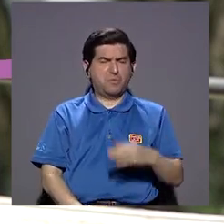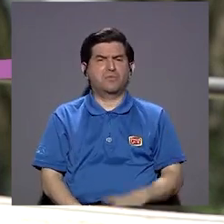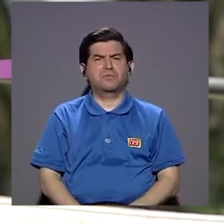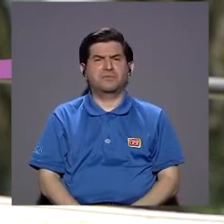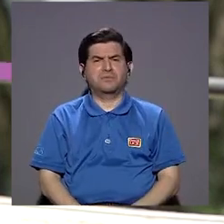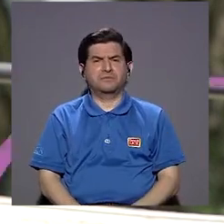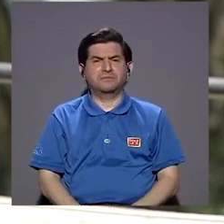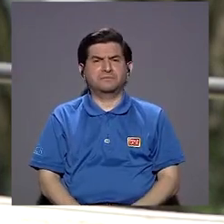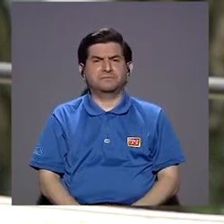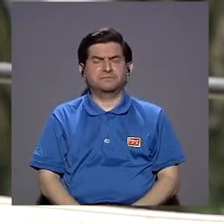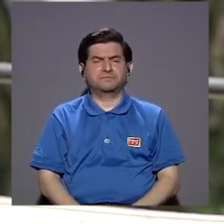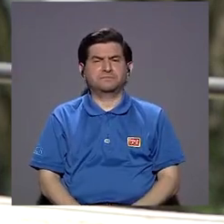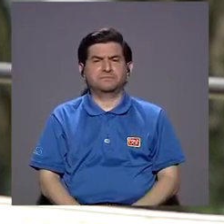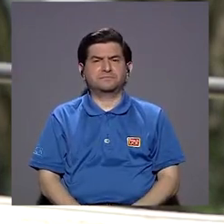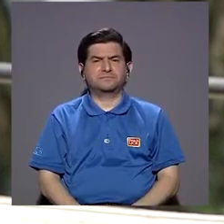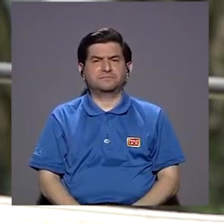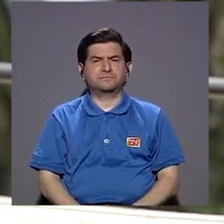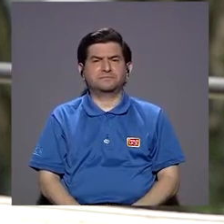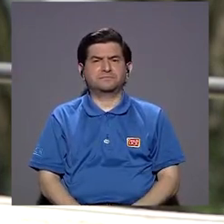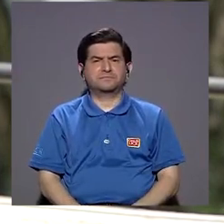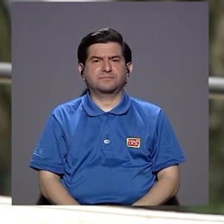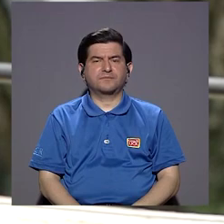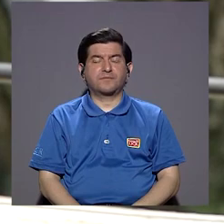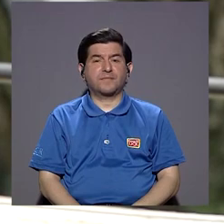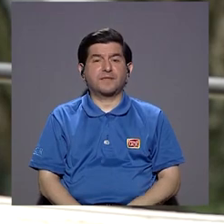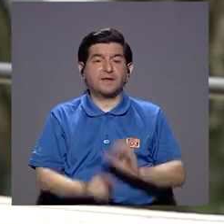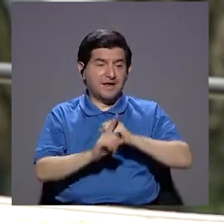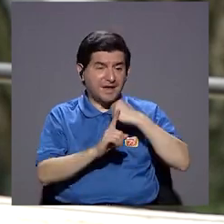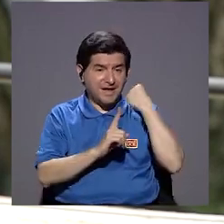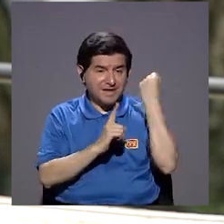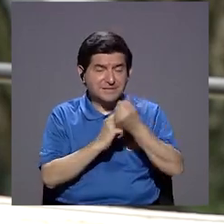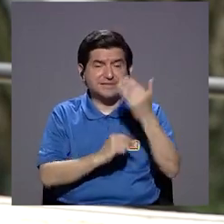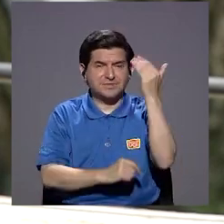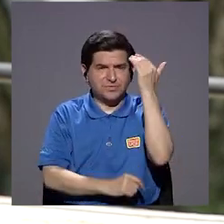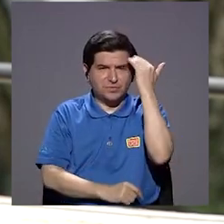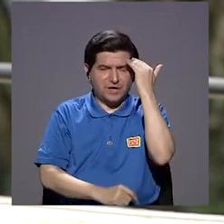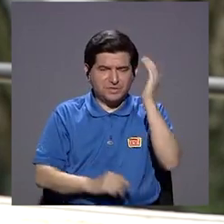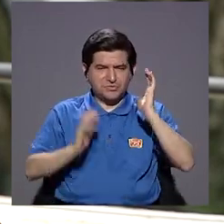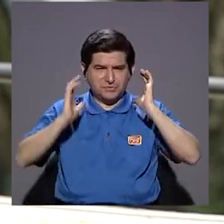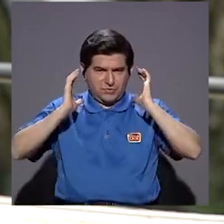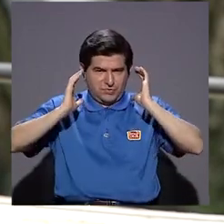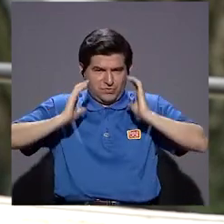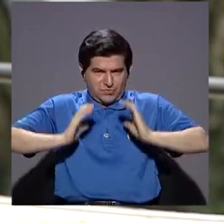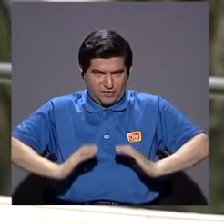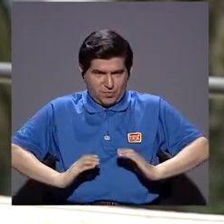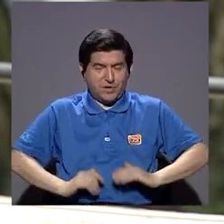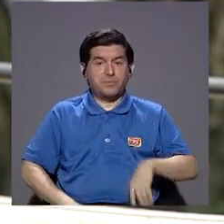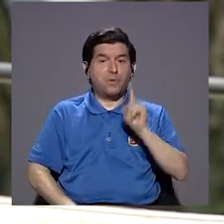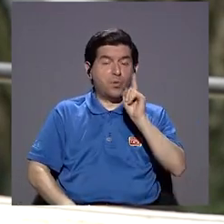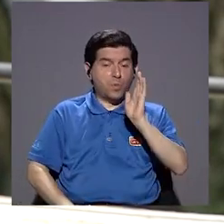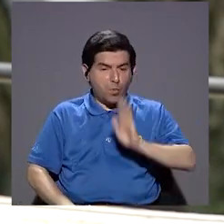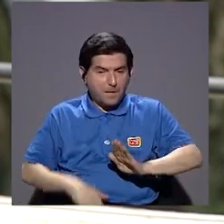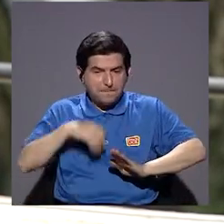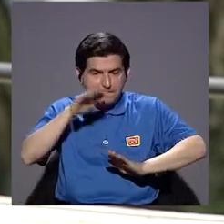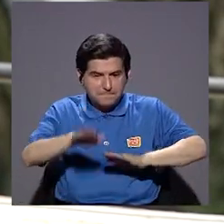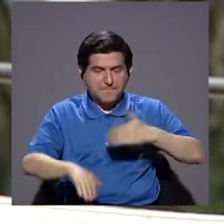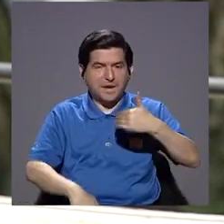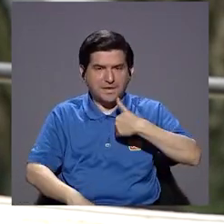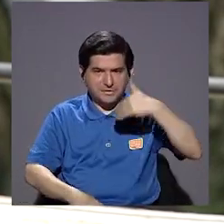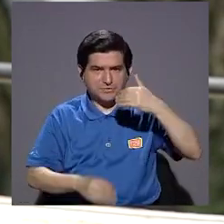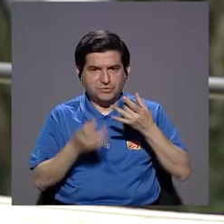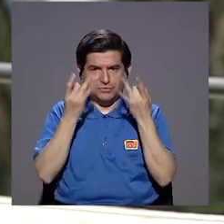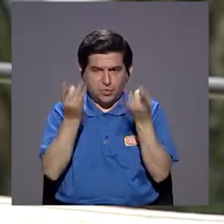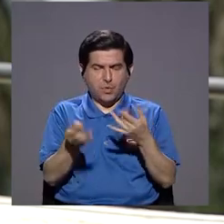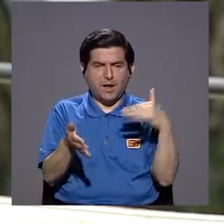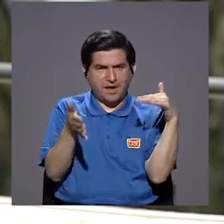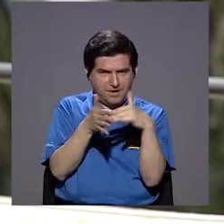hasta más, porque es una cuestión de conciencia corporal. De hecho, uno de los pasos del yoga, cuando